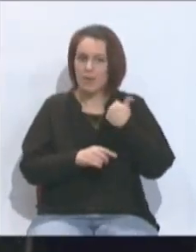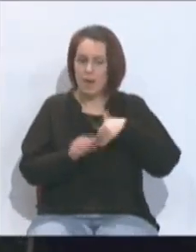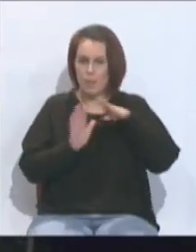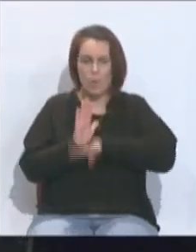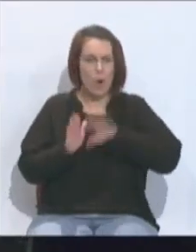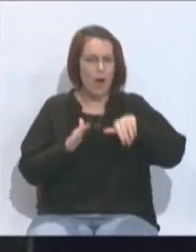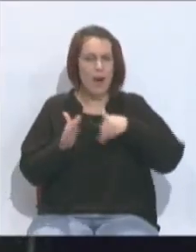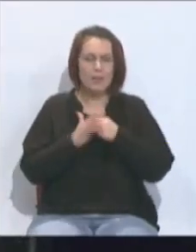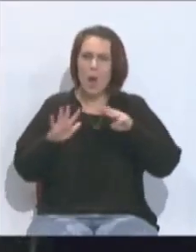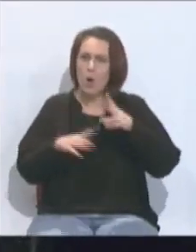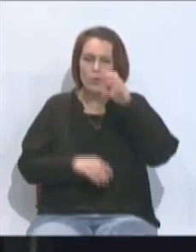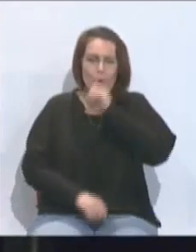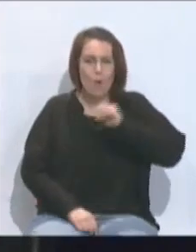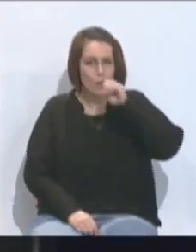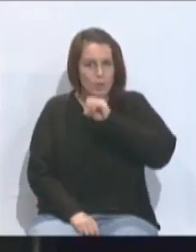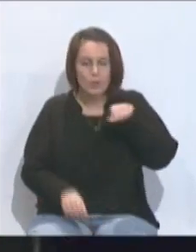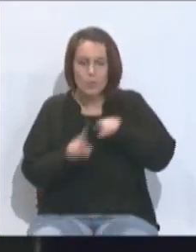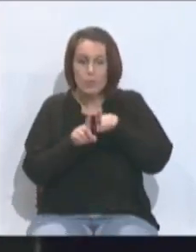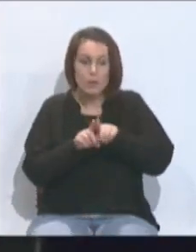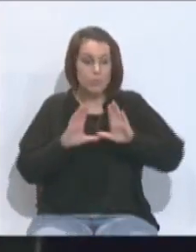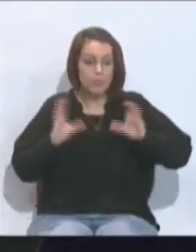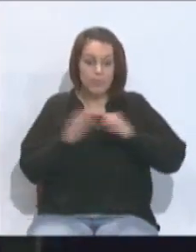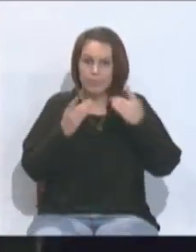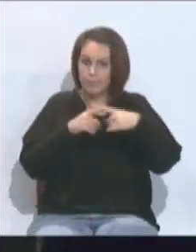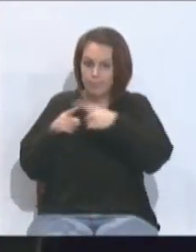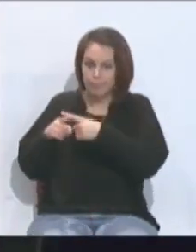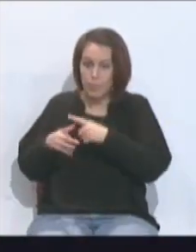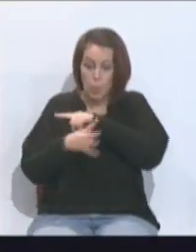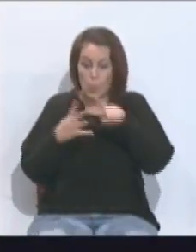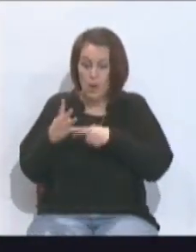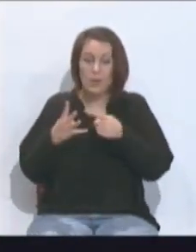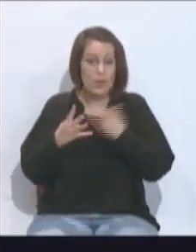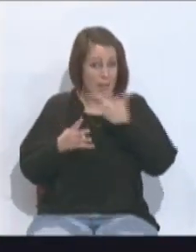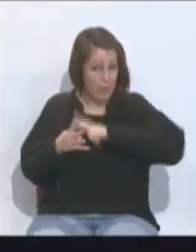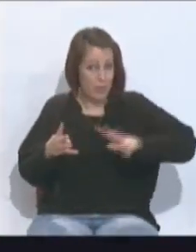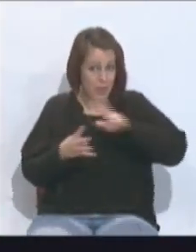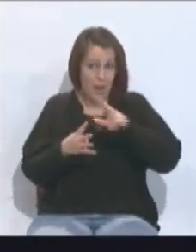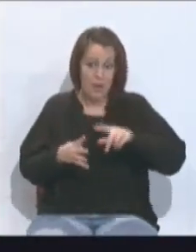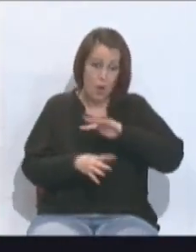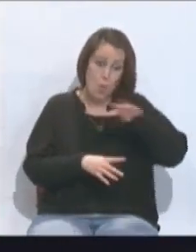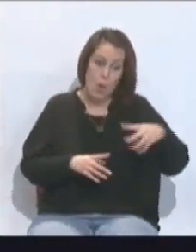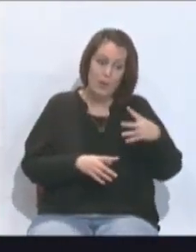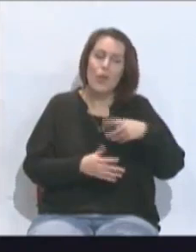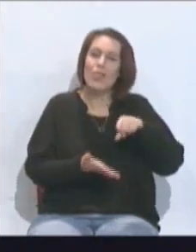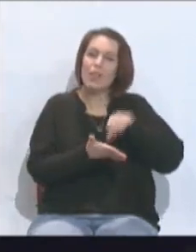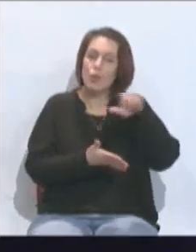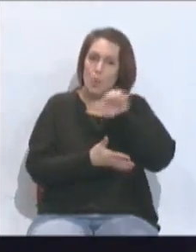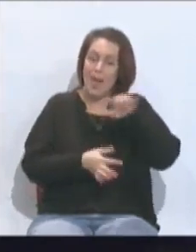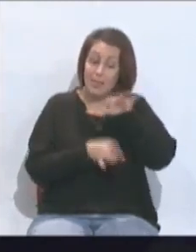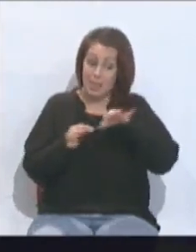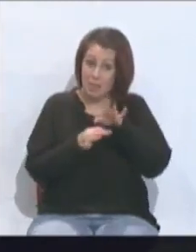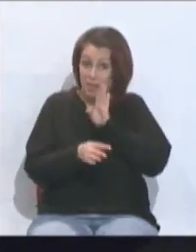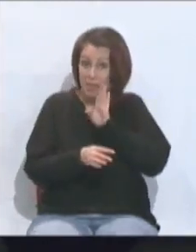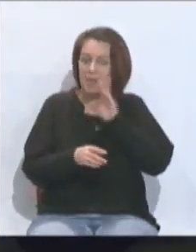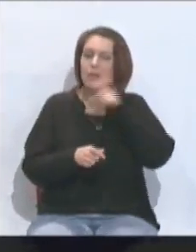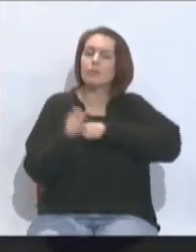programado hasta 8 conciertos con distintas formaciones, 4 de ellas nacionales, otras 4 centroeuropeas. Con este ciclo,